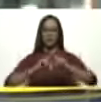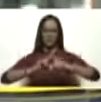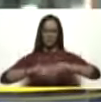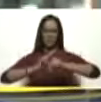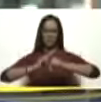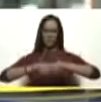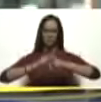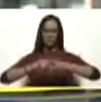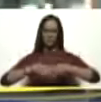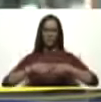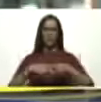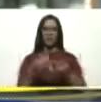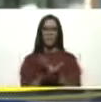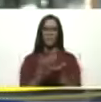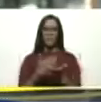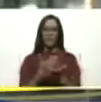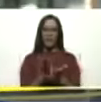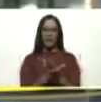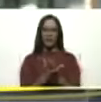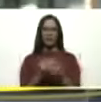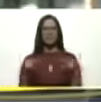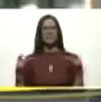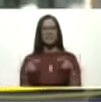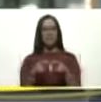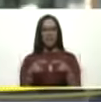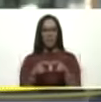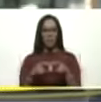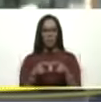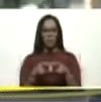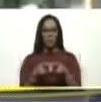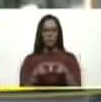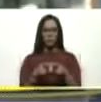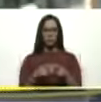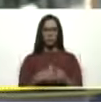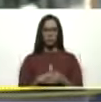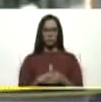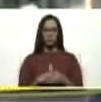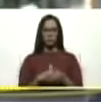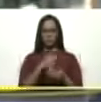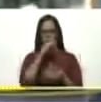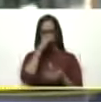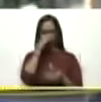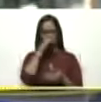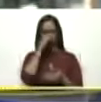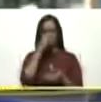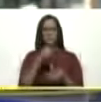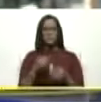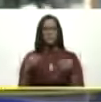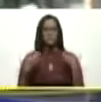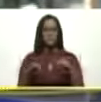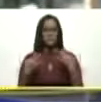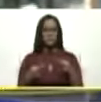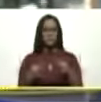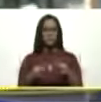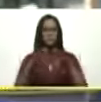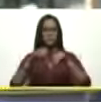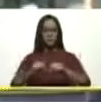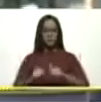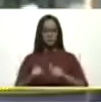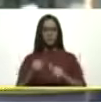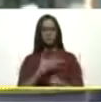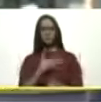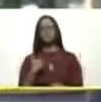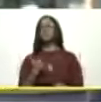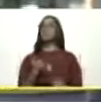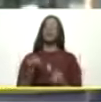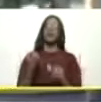repuestos, partes, equipos, que sencillamente el imperialismo pretendió